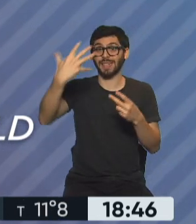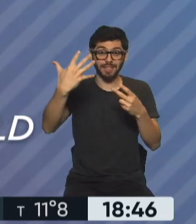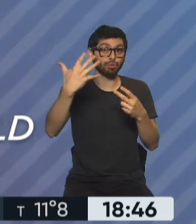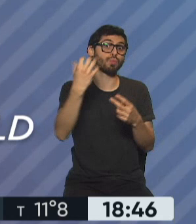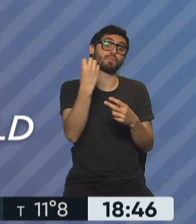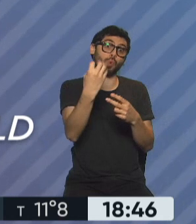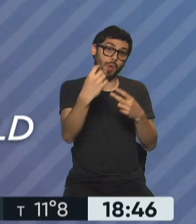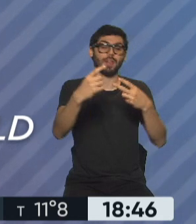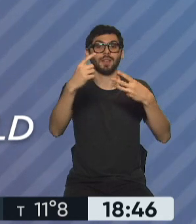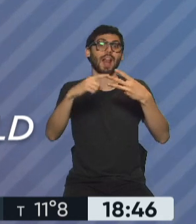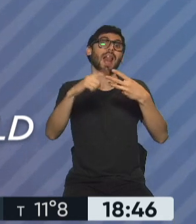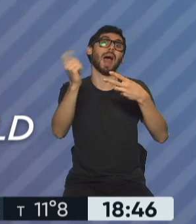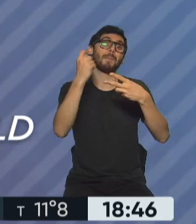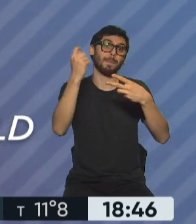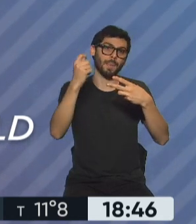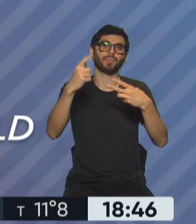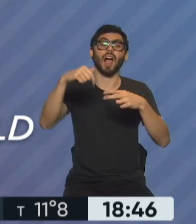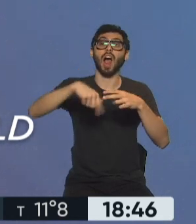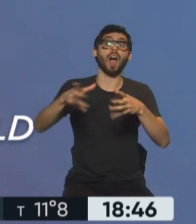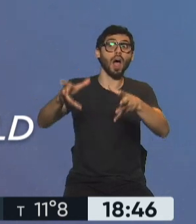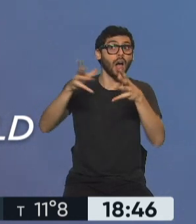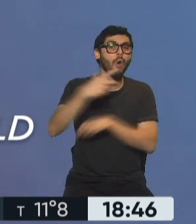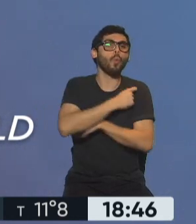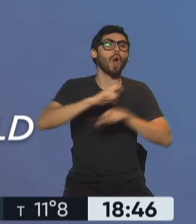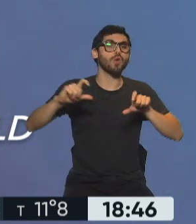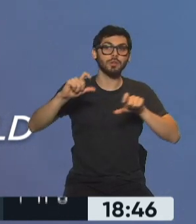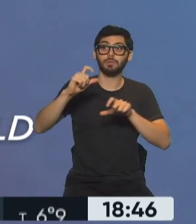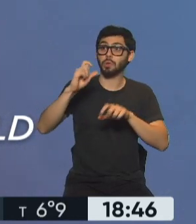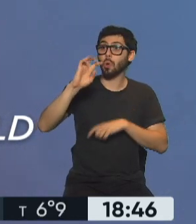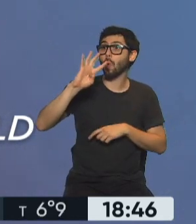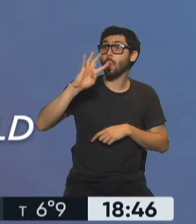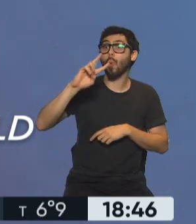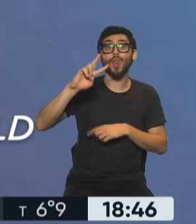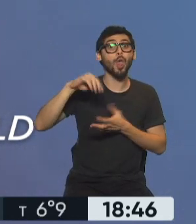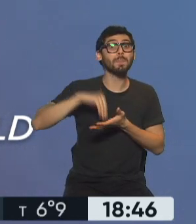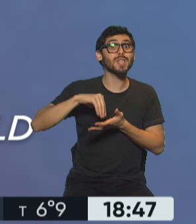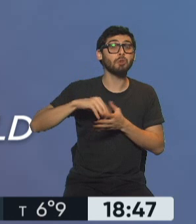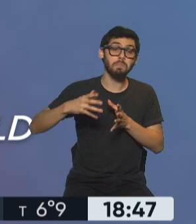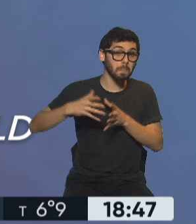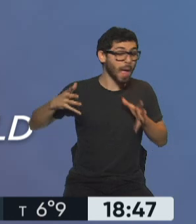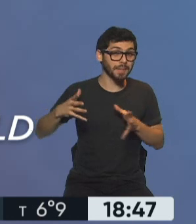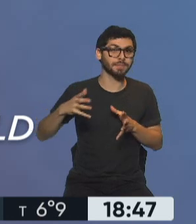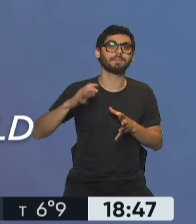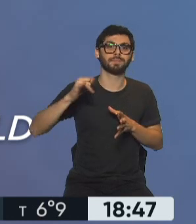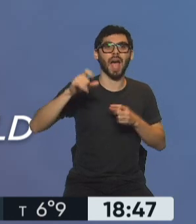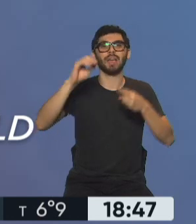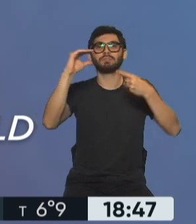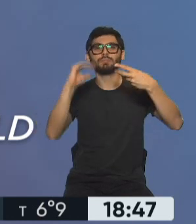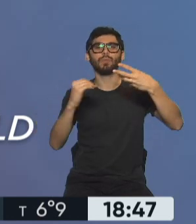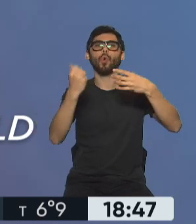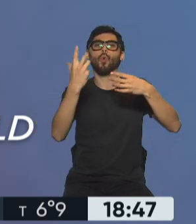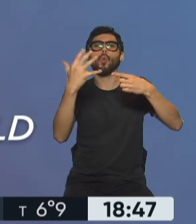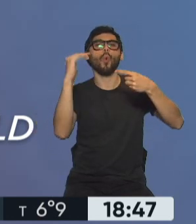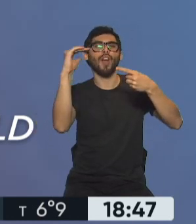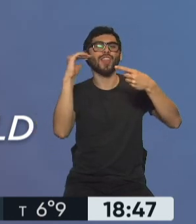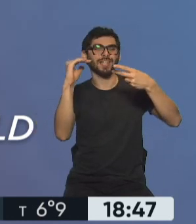muy alto y le sigue la Pampa. Vacunas recibidas hasta aquí, más de 42 millones. Es un número importante. Es alto. Allí el desglose de cada una de